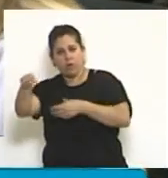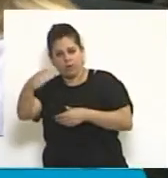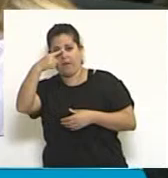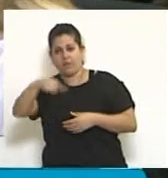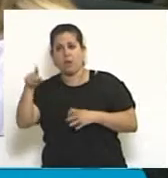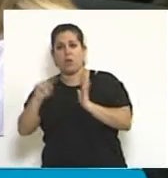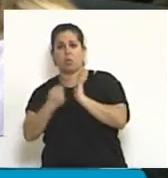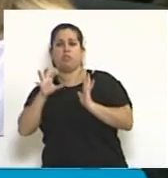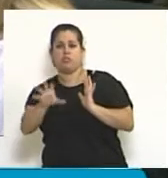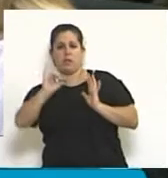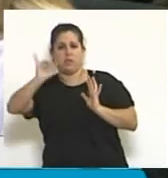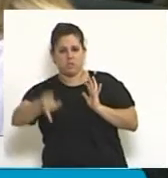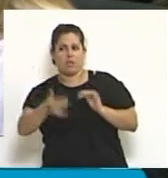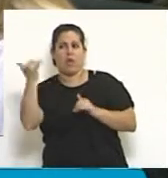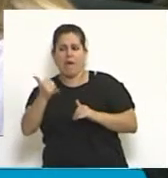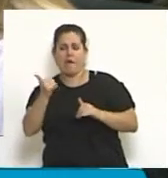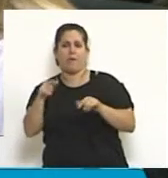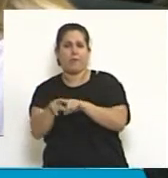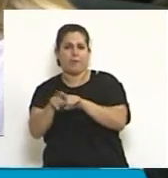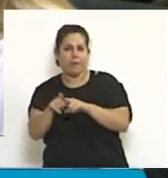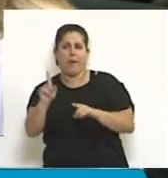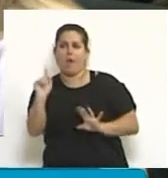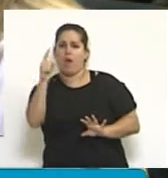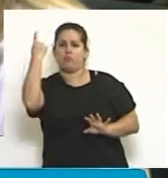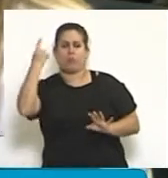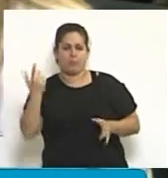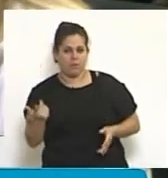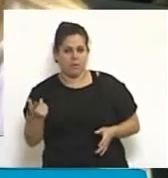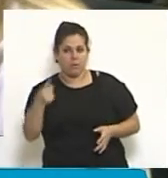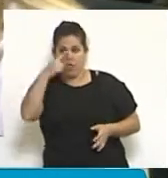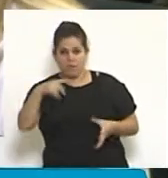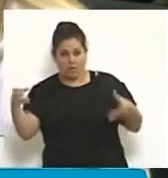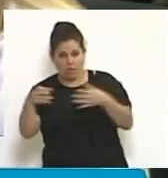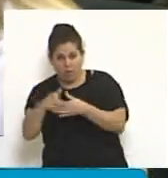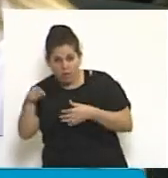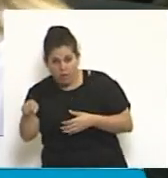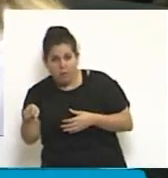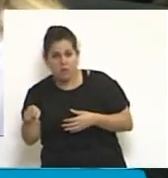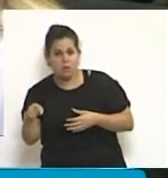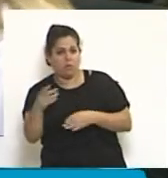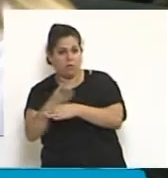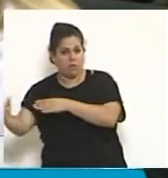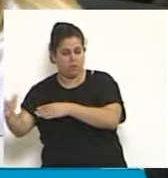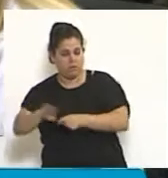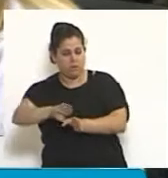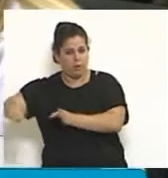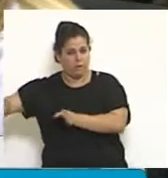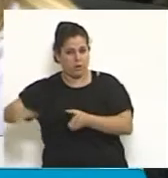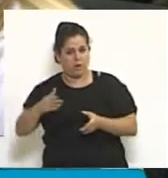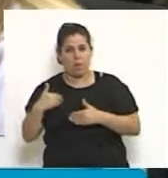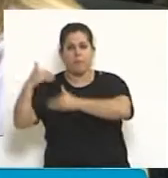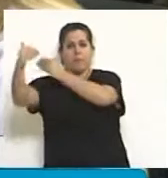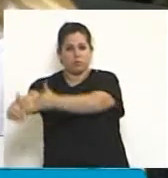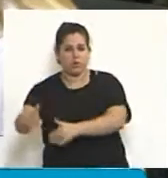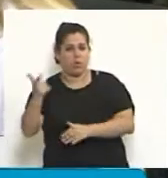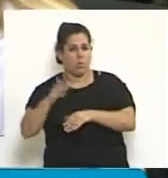Aires. Esto genera serios cuestionamientos en materia de autonomía, mientras que el fuero federal quedó fuera, se posterga.